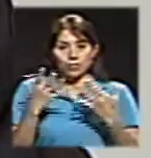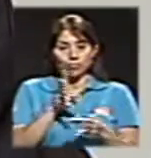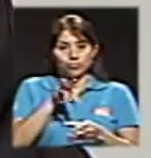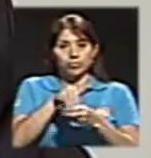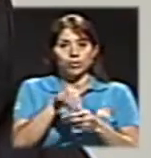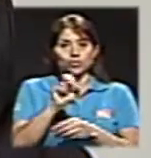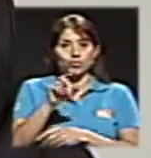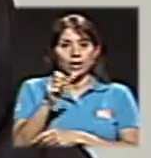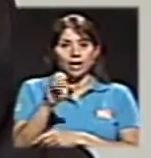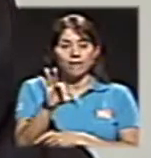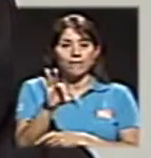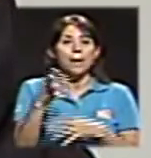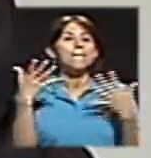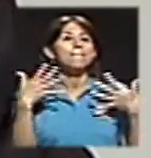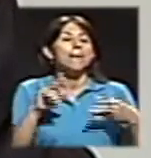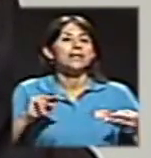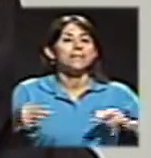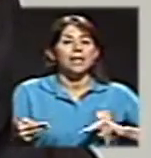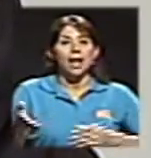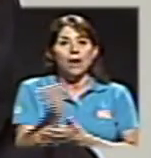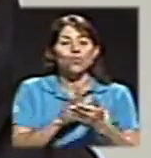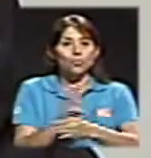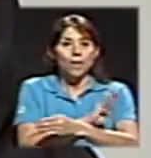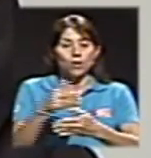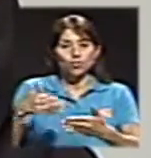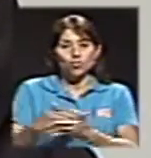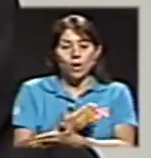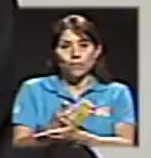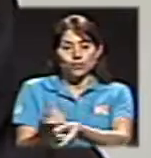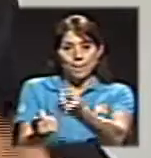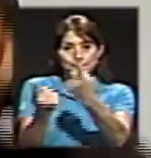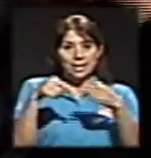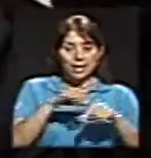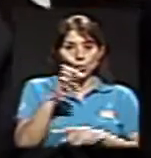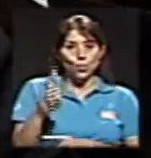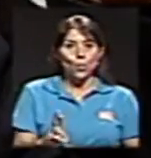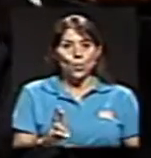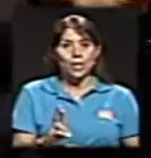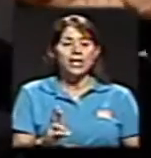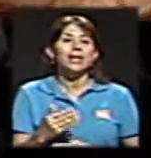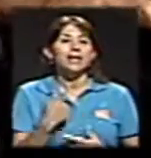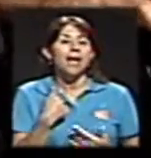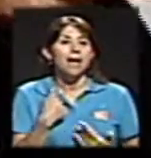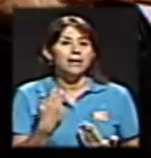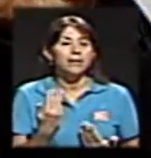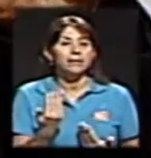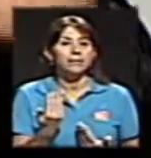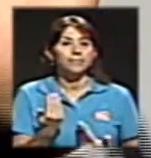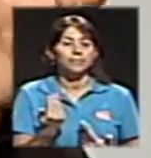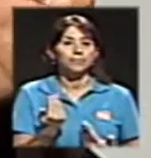bien han venido algunos bancos nuevos y ha habido una